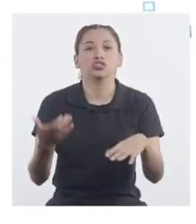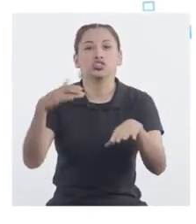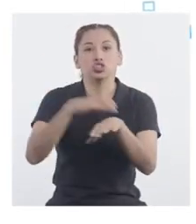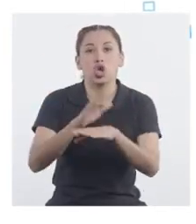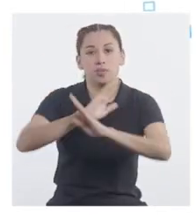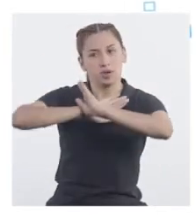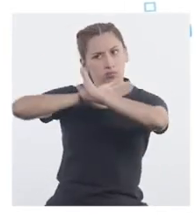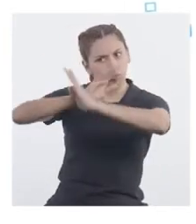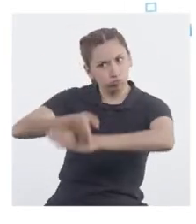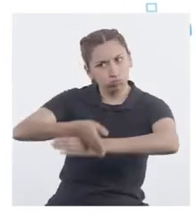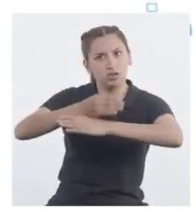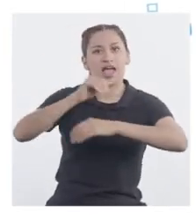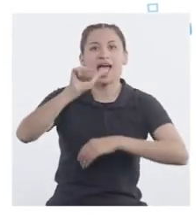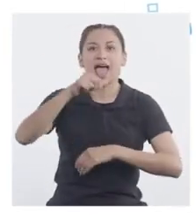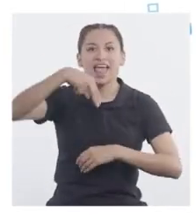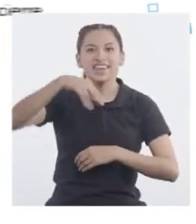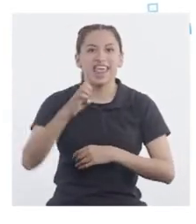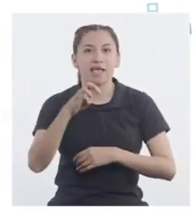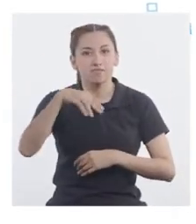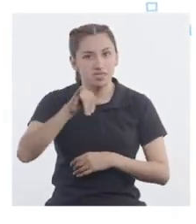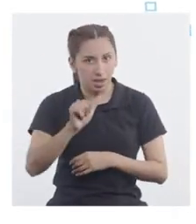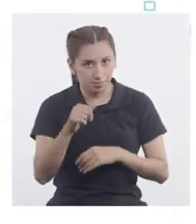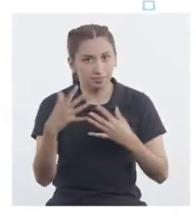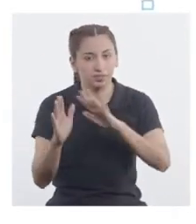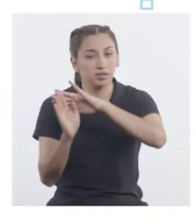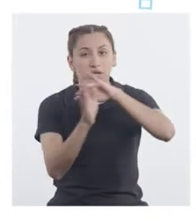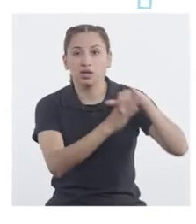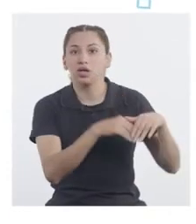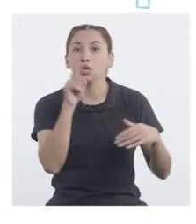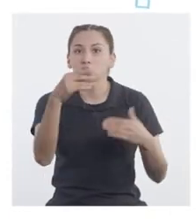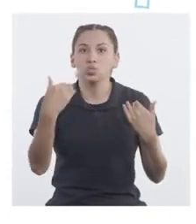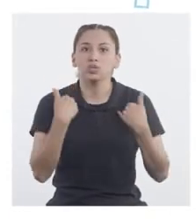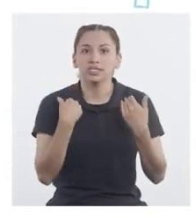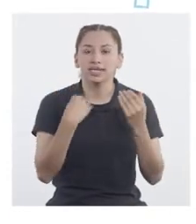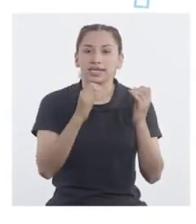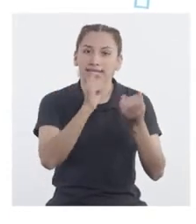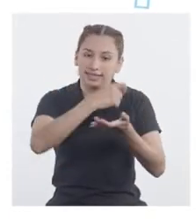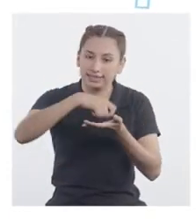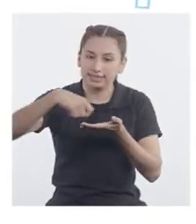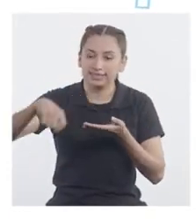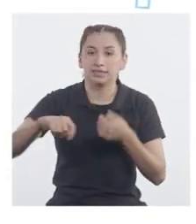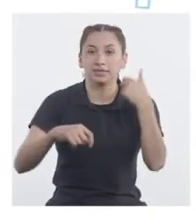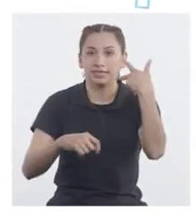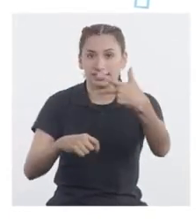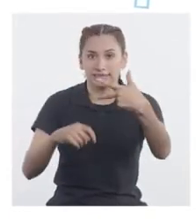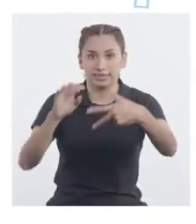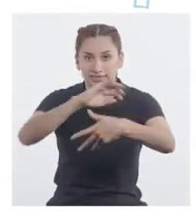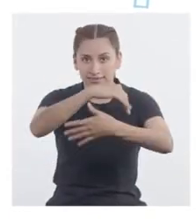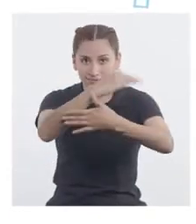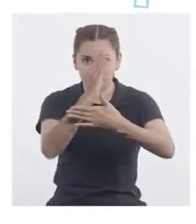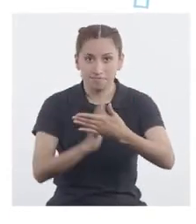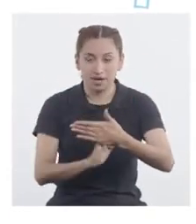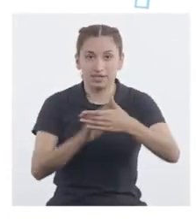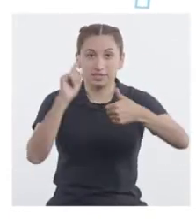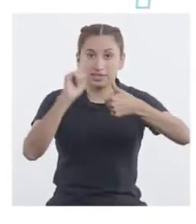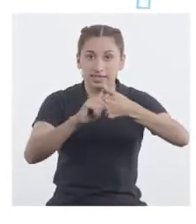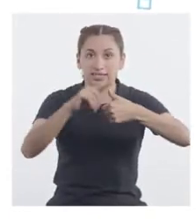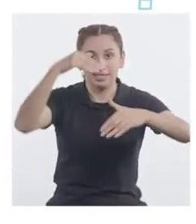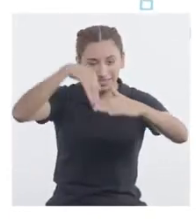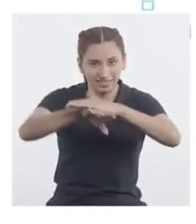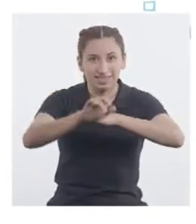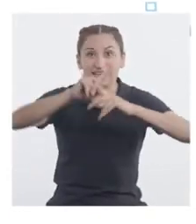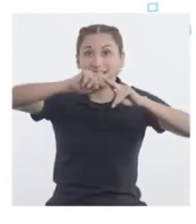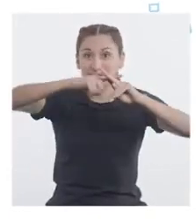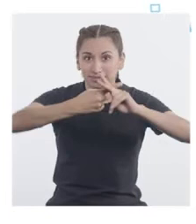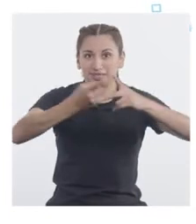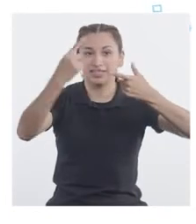tema es sobre la prevención de la anemia. Escribir el guión del podcast organizado en 3 partes: la introducción, el